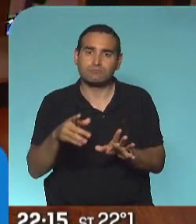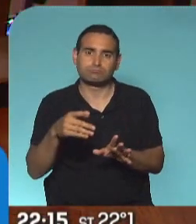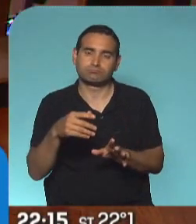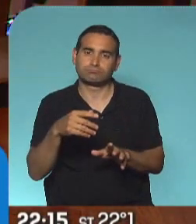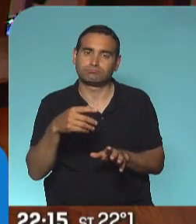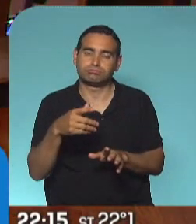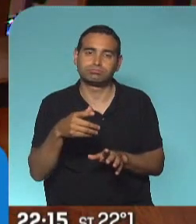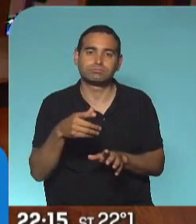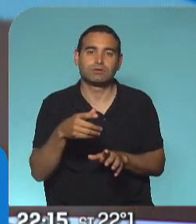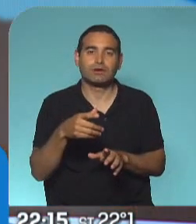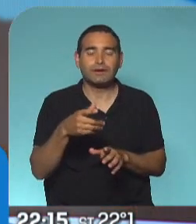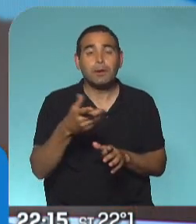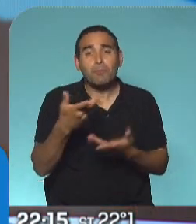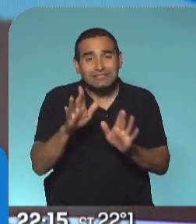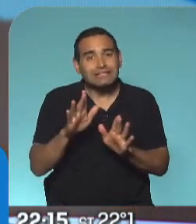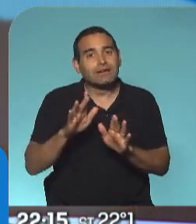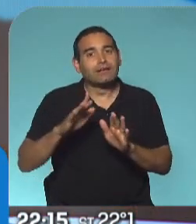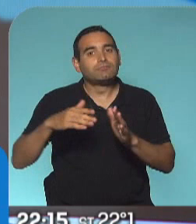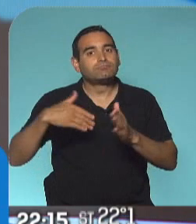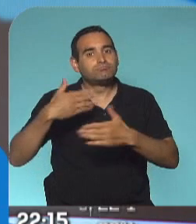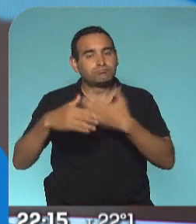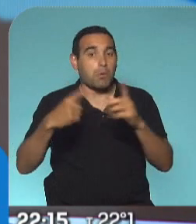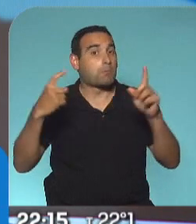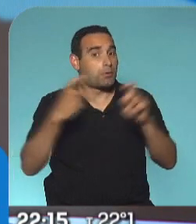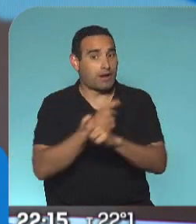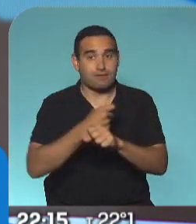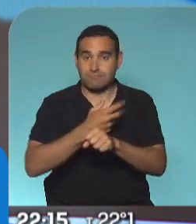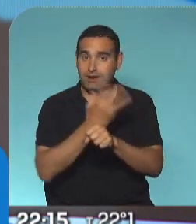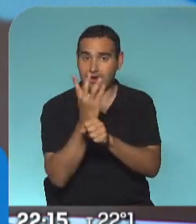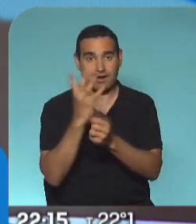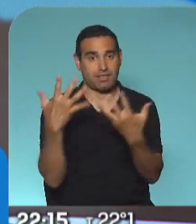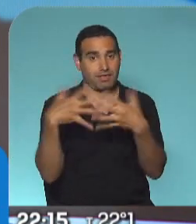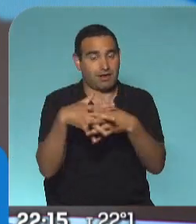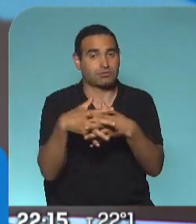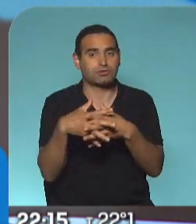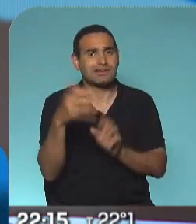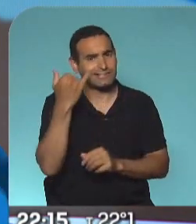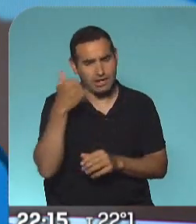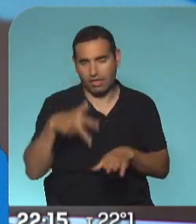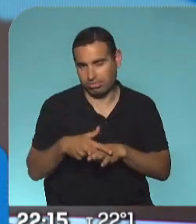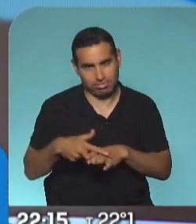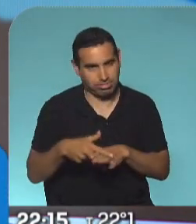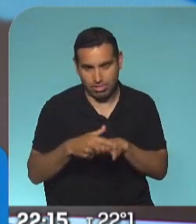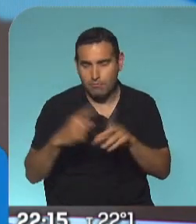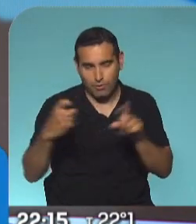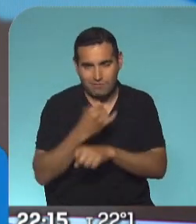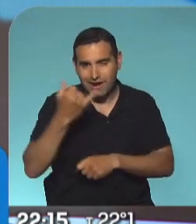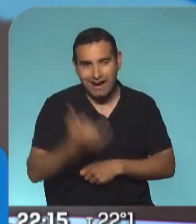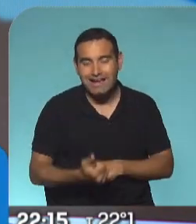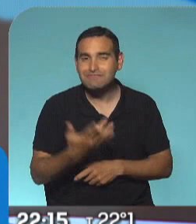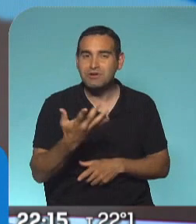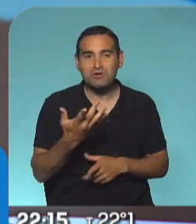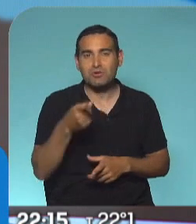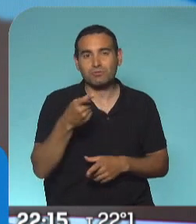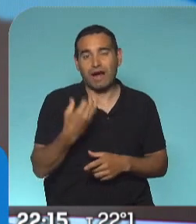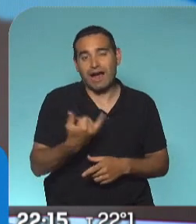queso gruyère, bueno, eso podría realmente poner en crisis el proceso de integración que ya viene muy estancado con muchos problemas, pero que es lo único que más o